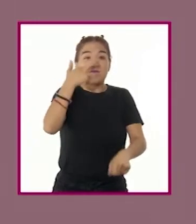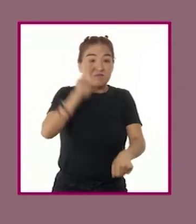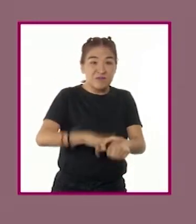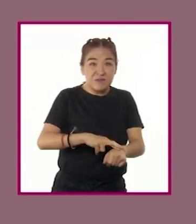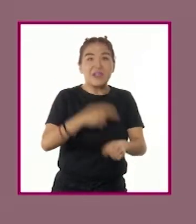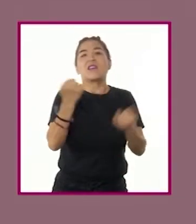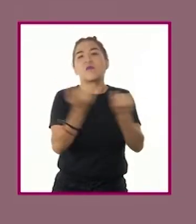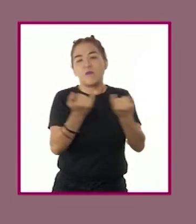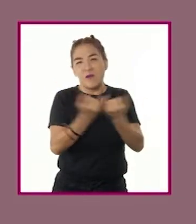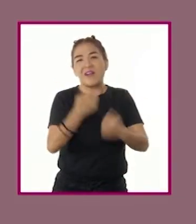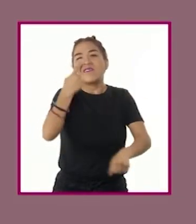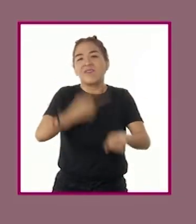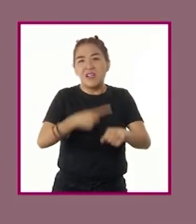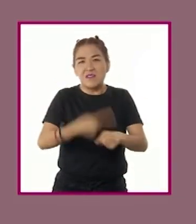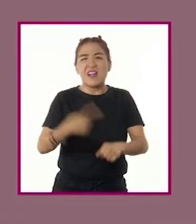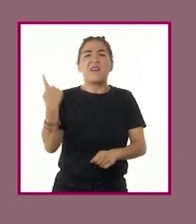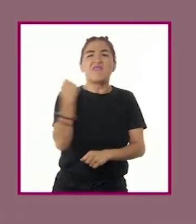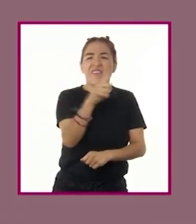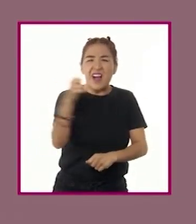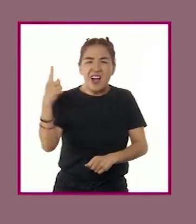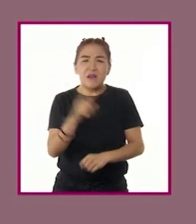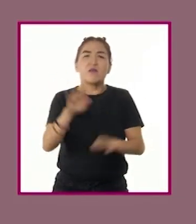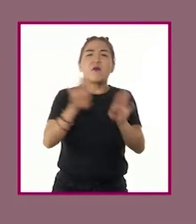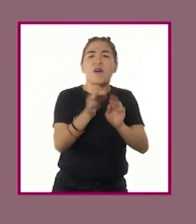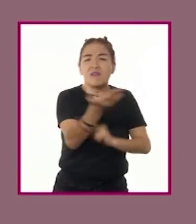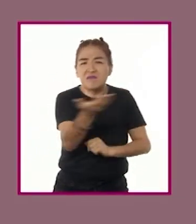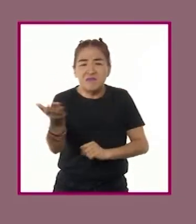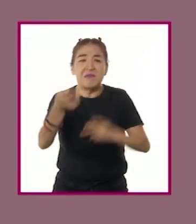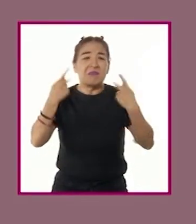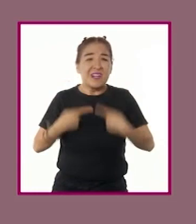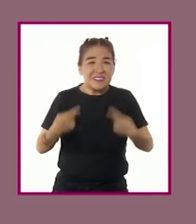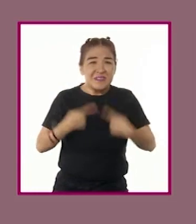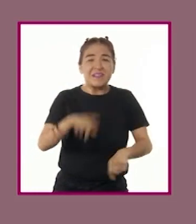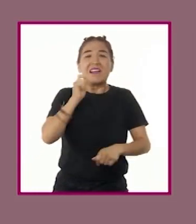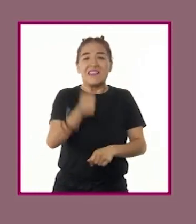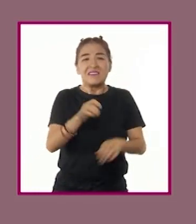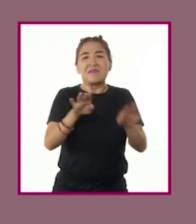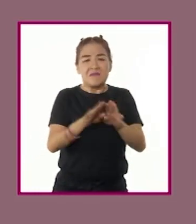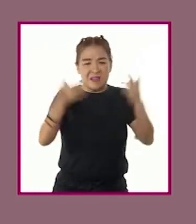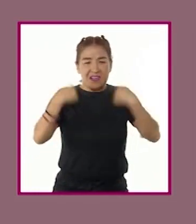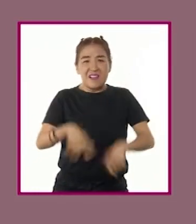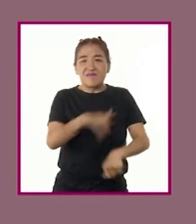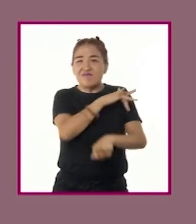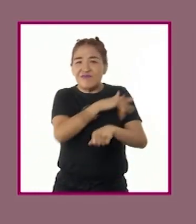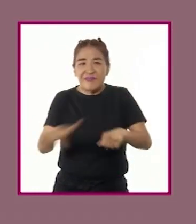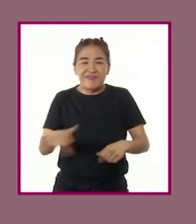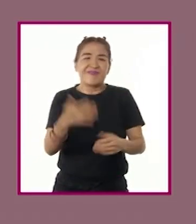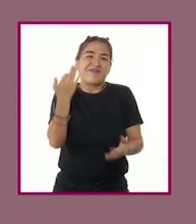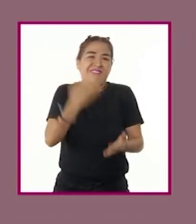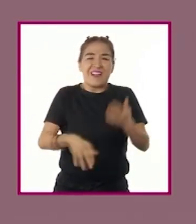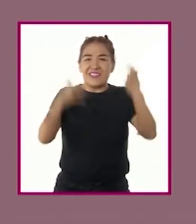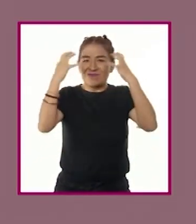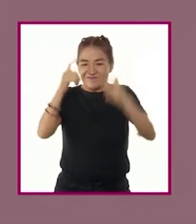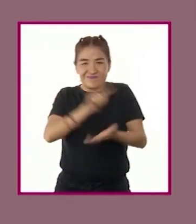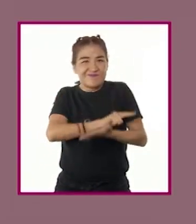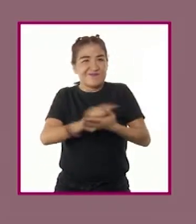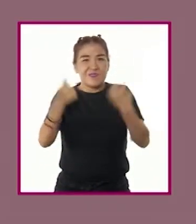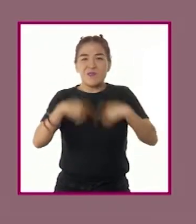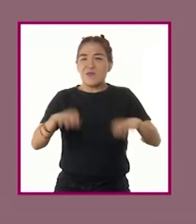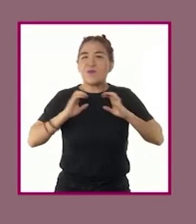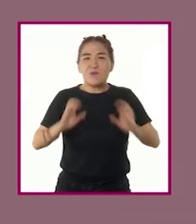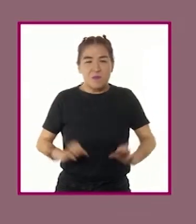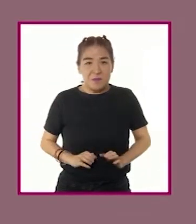enfermedad, y a los vagos, los mendigos y los léperos con la desnudez y la falta de higiene. A pesar